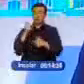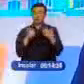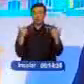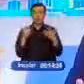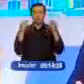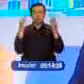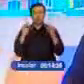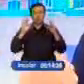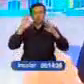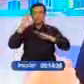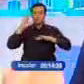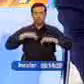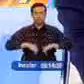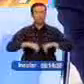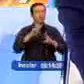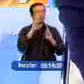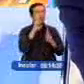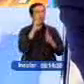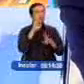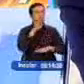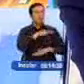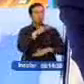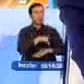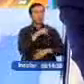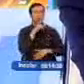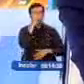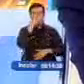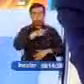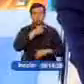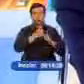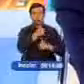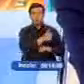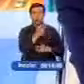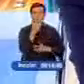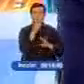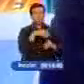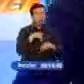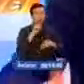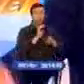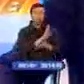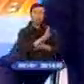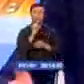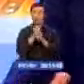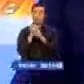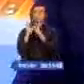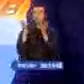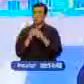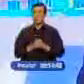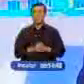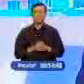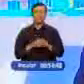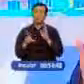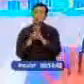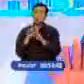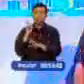este pacto. Ojalá podamos, pero ese pacto ético va a depender de la decisión de los candidatos de querer acercar o no querer acercar, porque no es obligatorio. Así es, no está en la